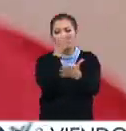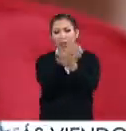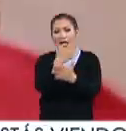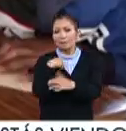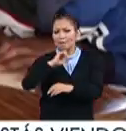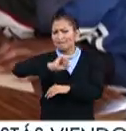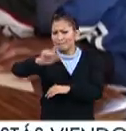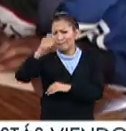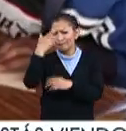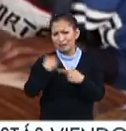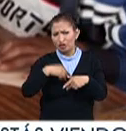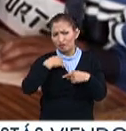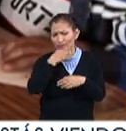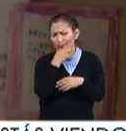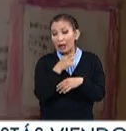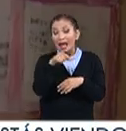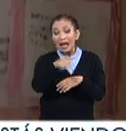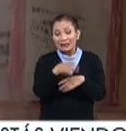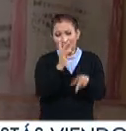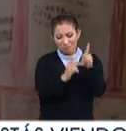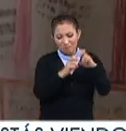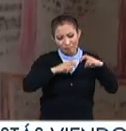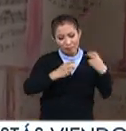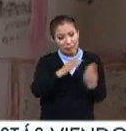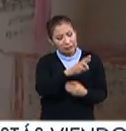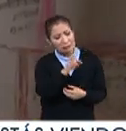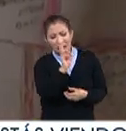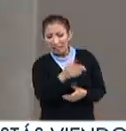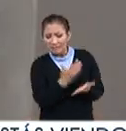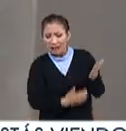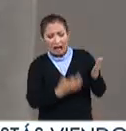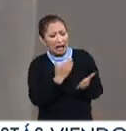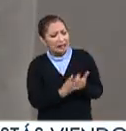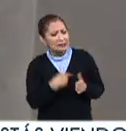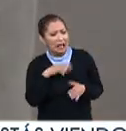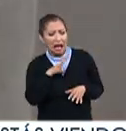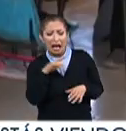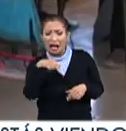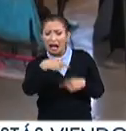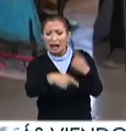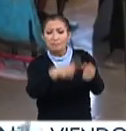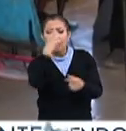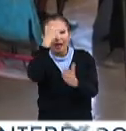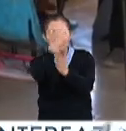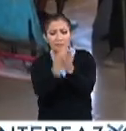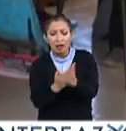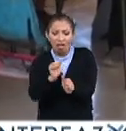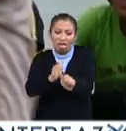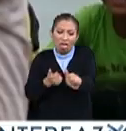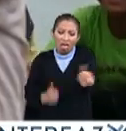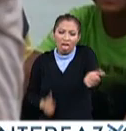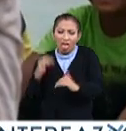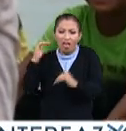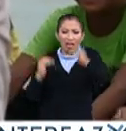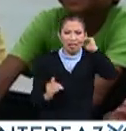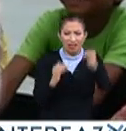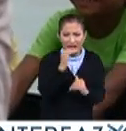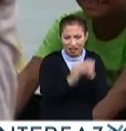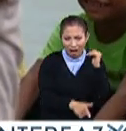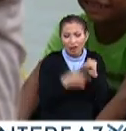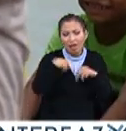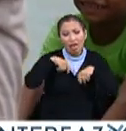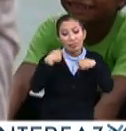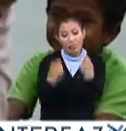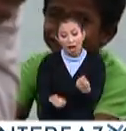participaron especialistas. Durante las charlas se reconocieron los retos que aún persisten para disminuir las brechas de desigualdad